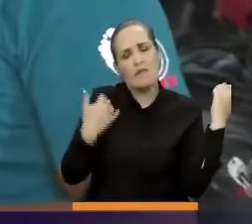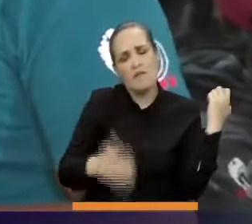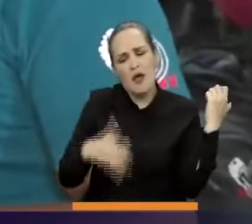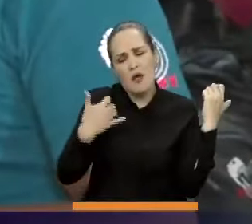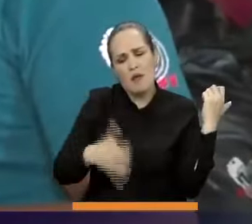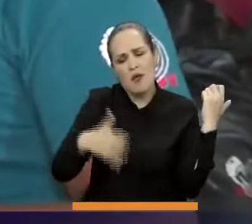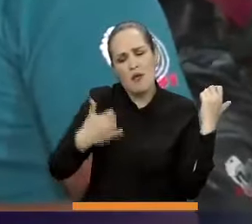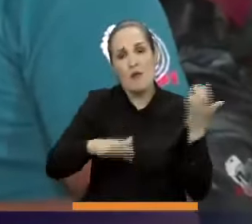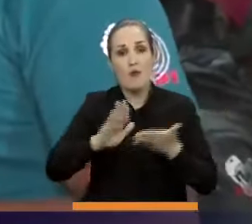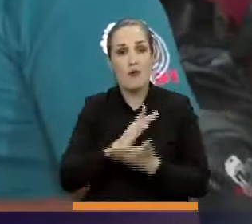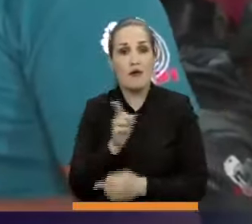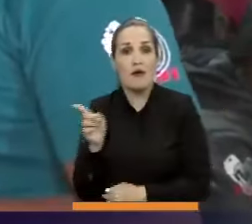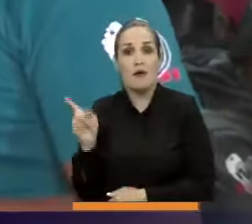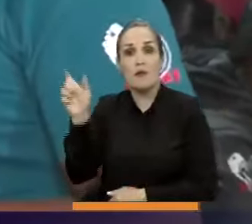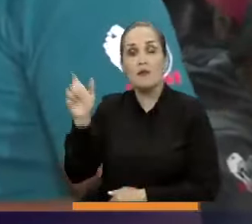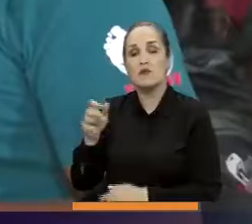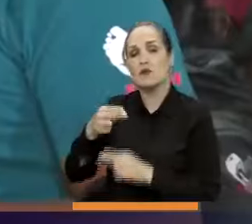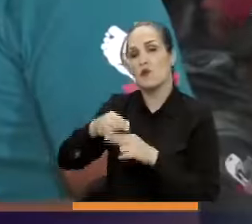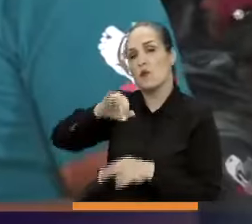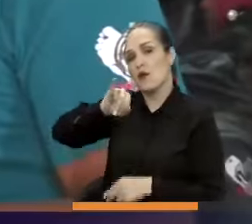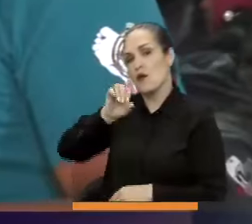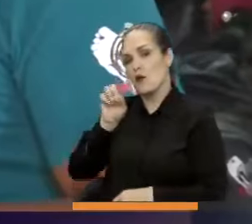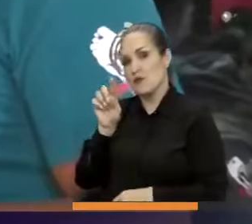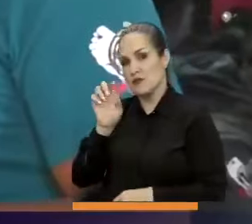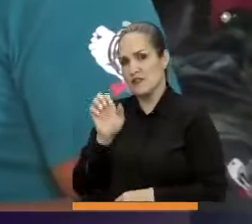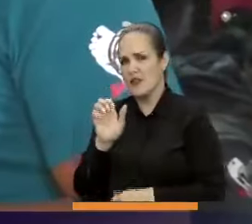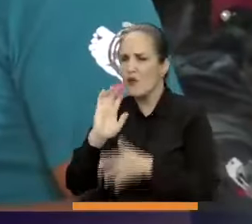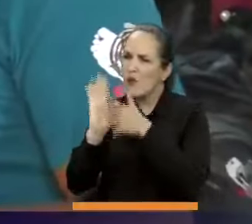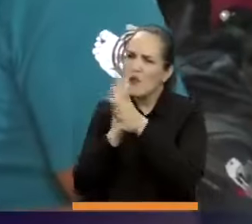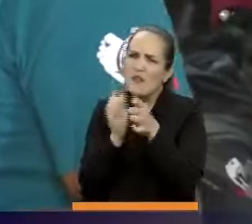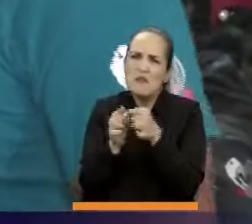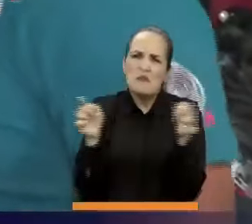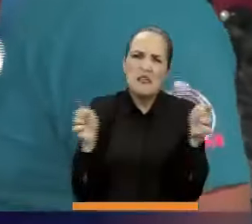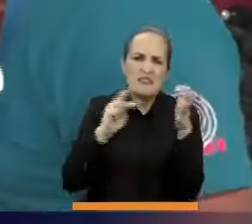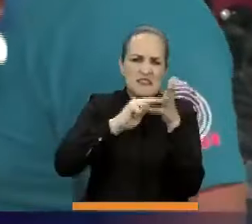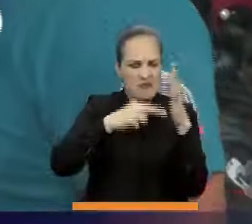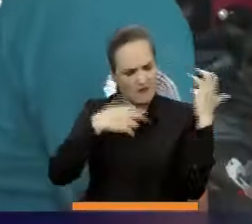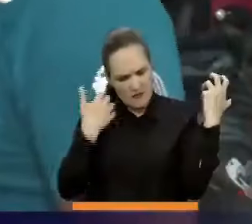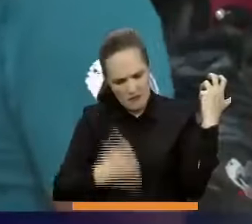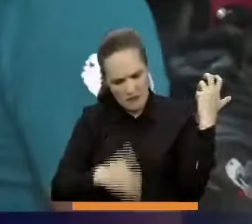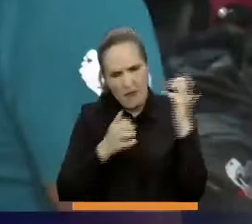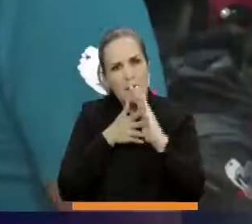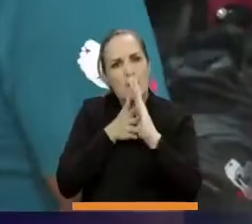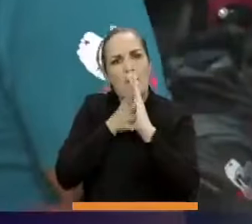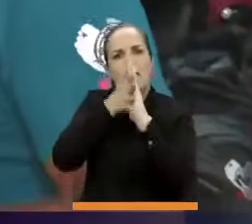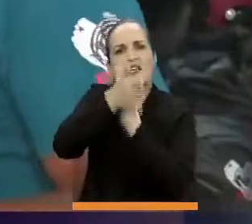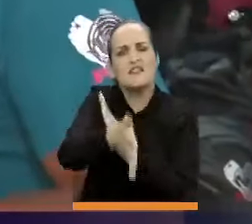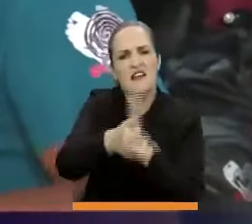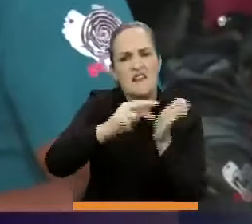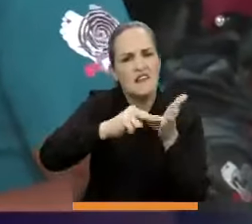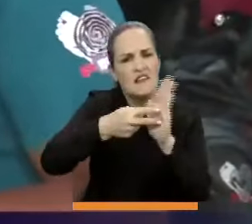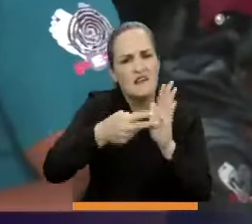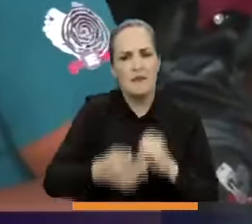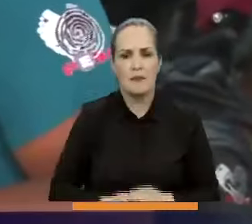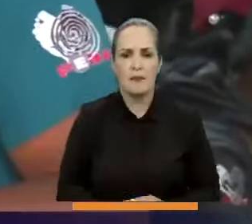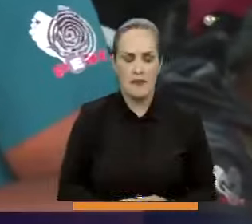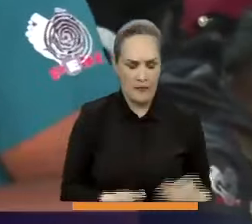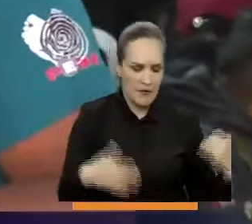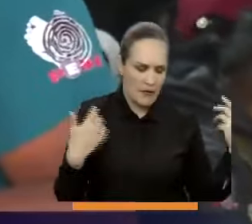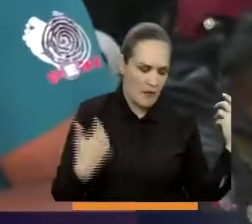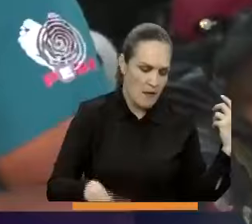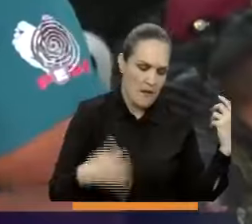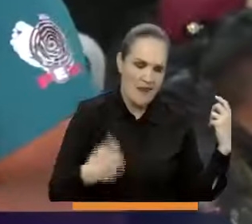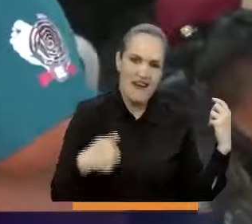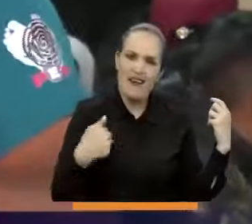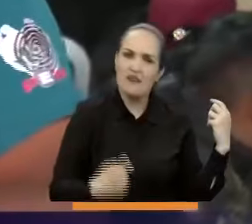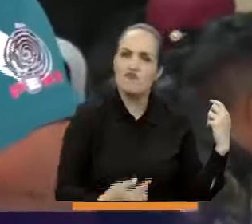Estamos precisamente con José Adán para que nos cuente un poco de qué se trata esta canción, cuál es el mensaje que quiere transmitir. Es una canción